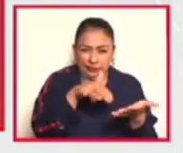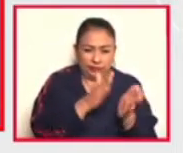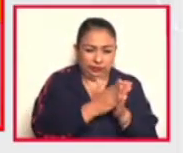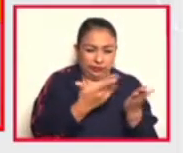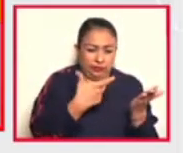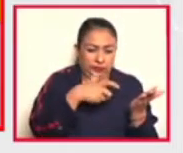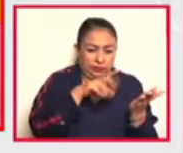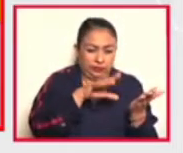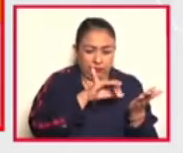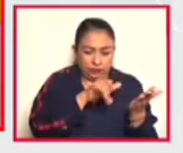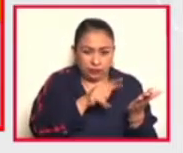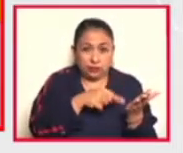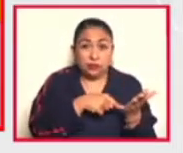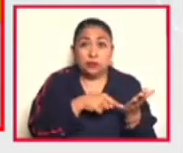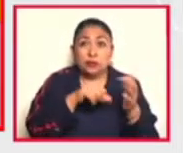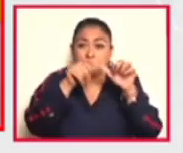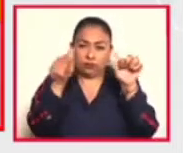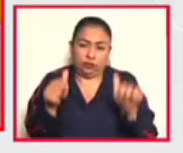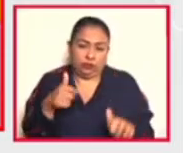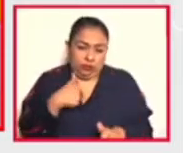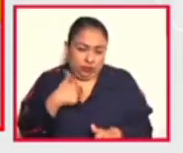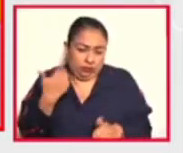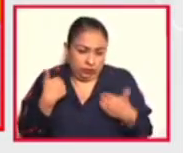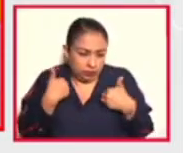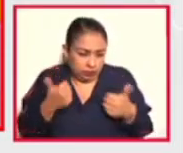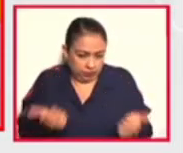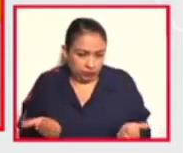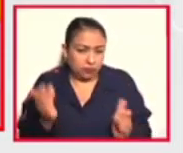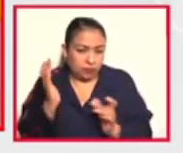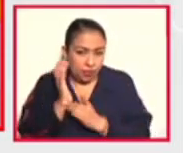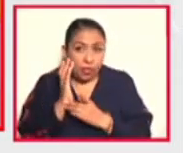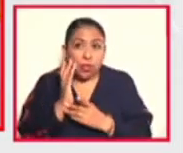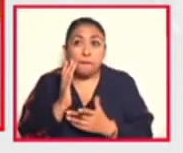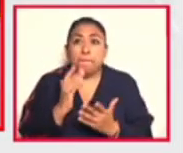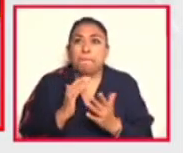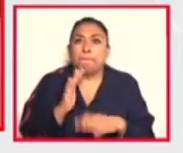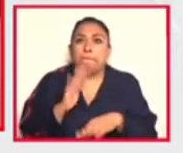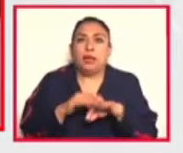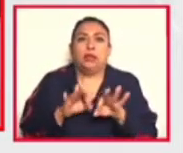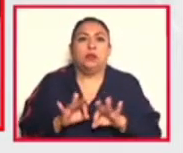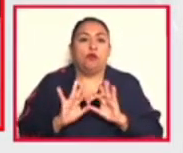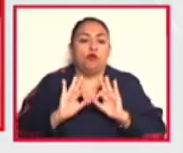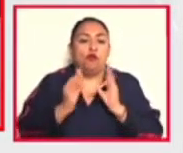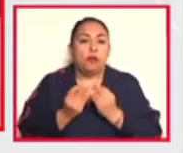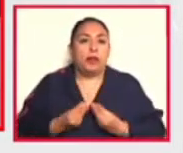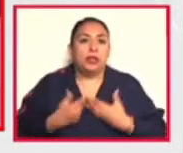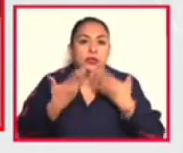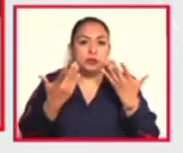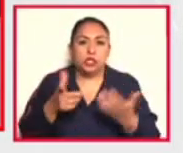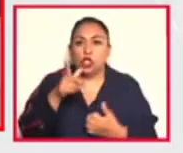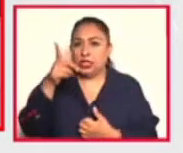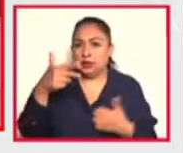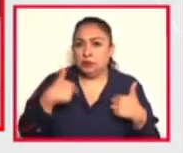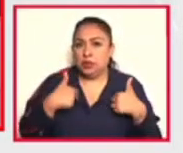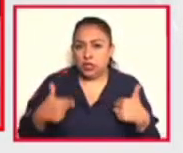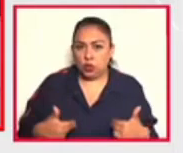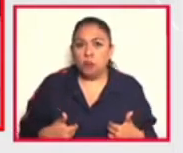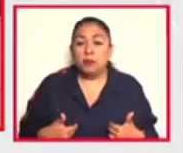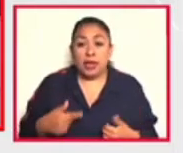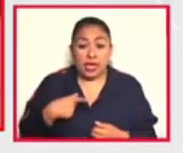arte, según yo, es la más alta manifestación del espíritu humano, ¿no? Es lo